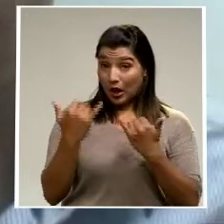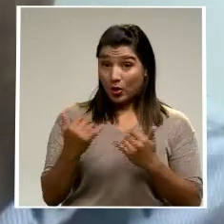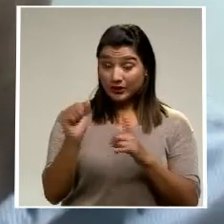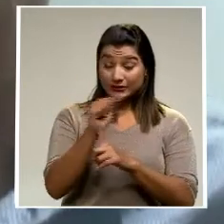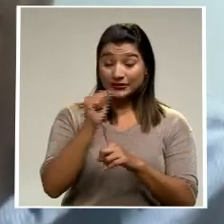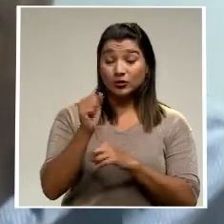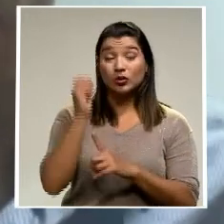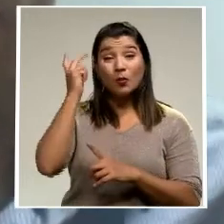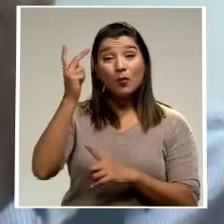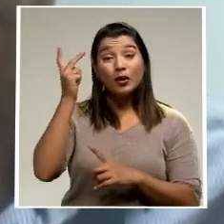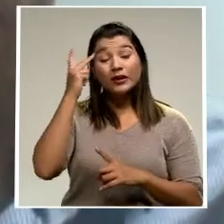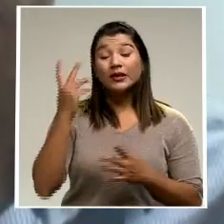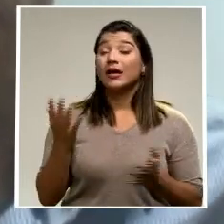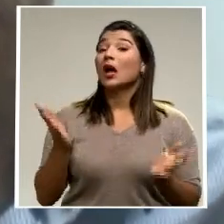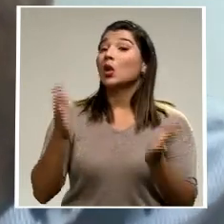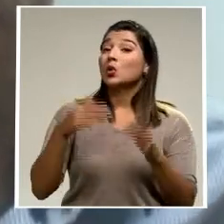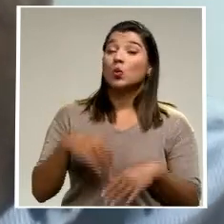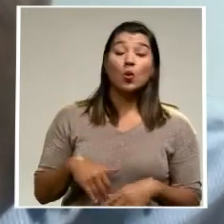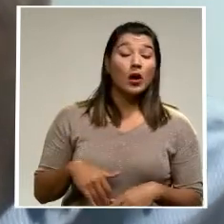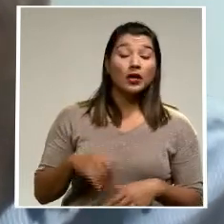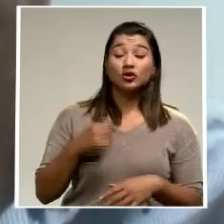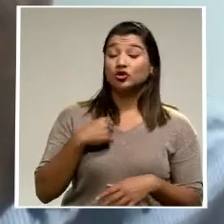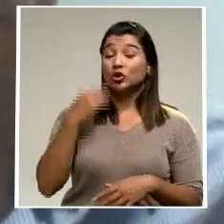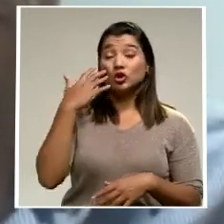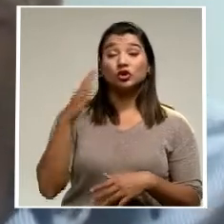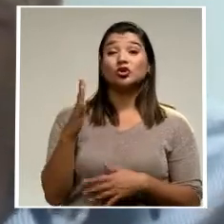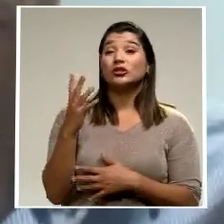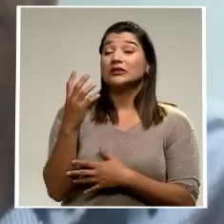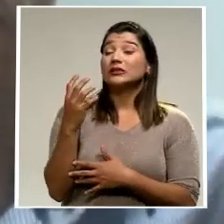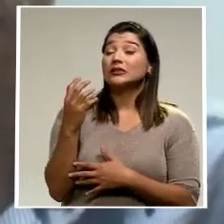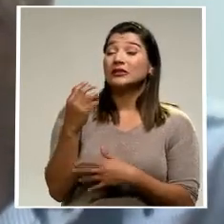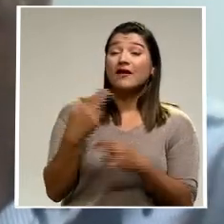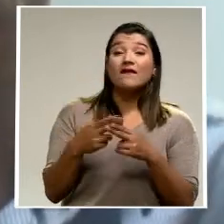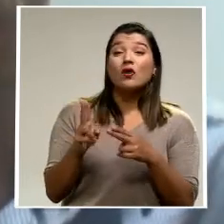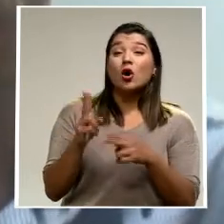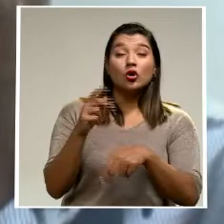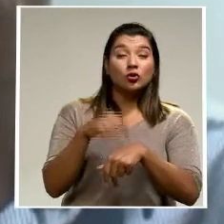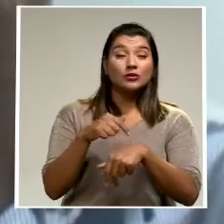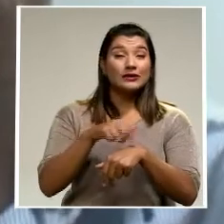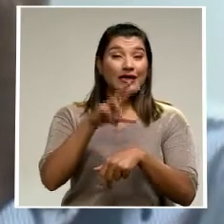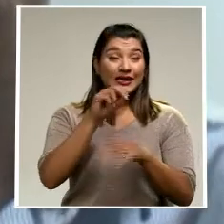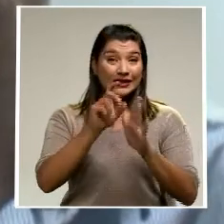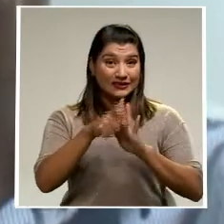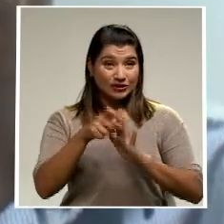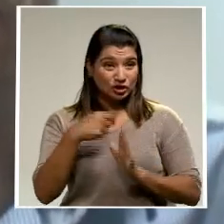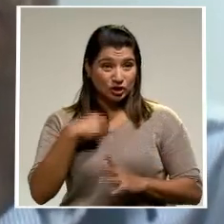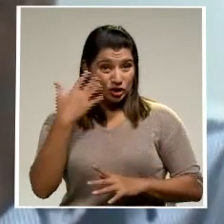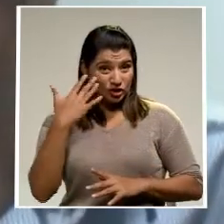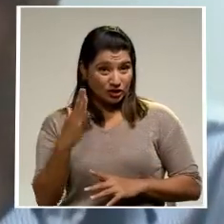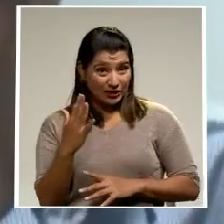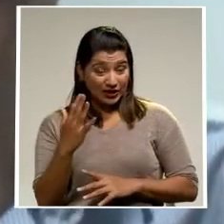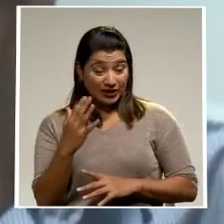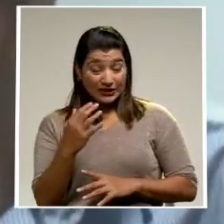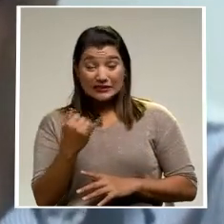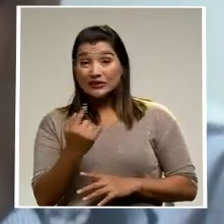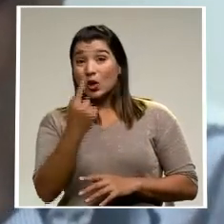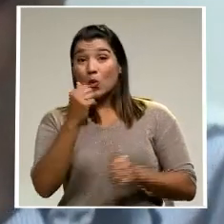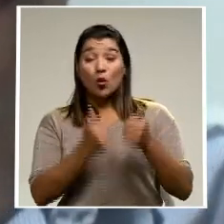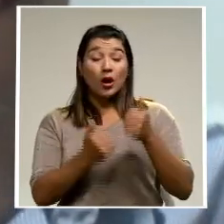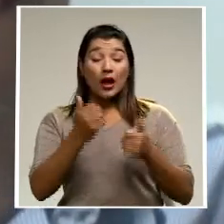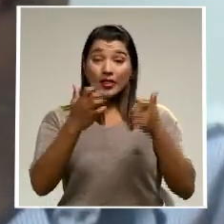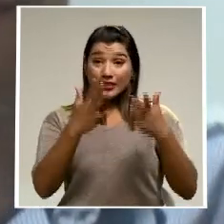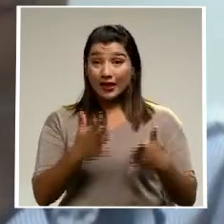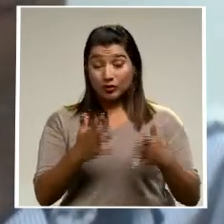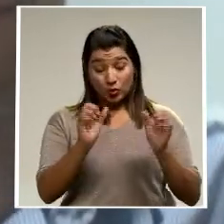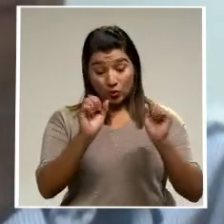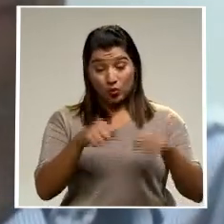hay, yo no sé si muy brevemente, en 30 segundos, no hay un candidato o una candidata que